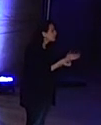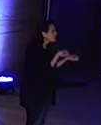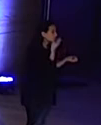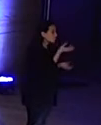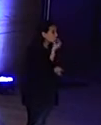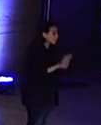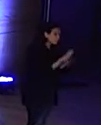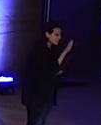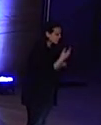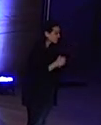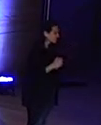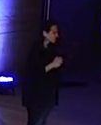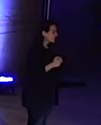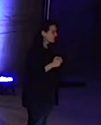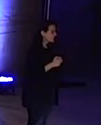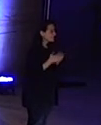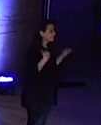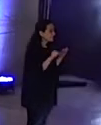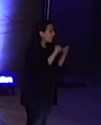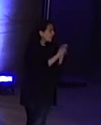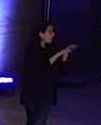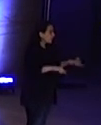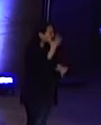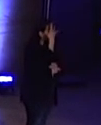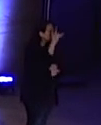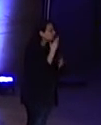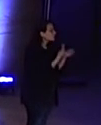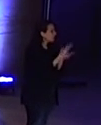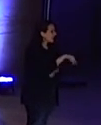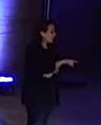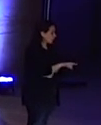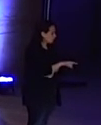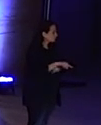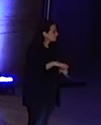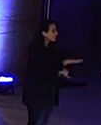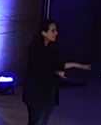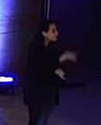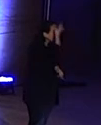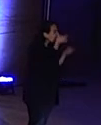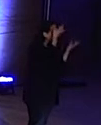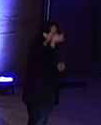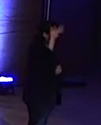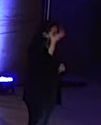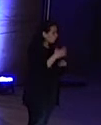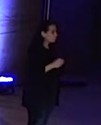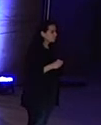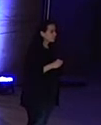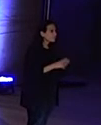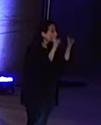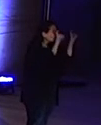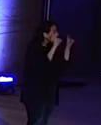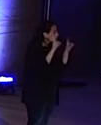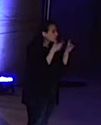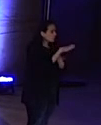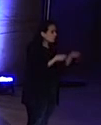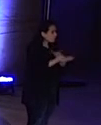Buenos días. El Laboratorio de Sueños no es una escuela, sino un espacio creativo. El profesorado que